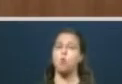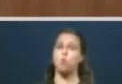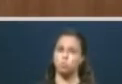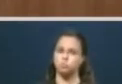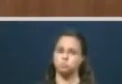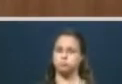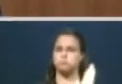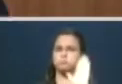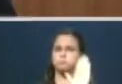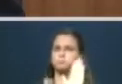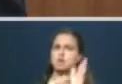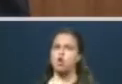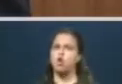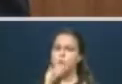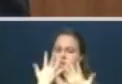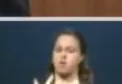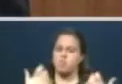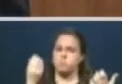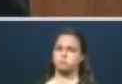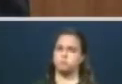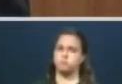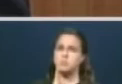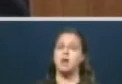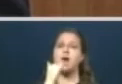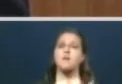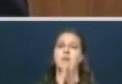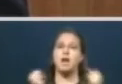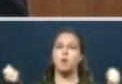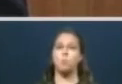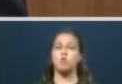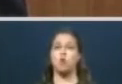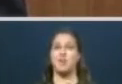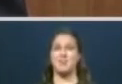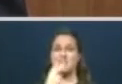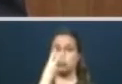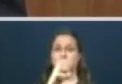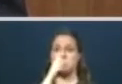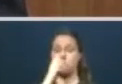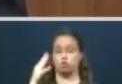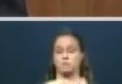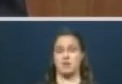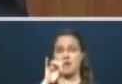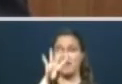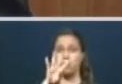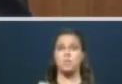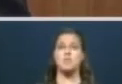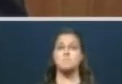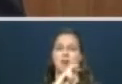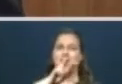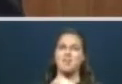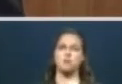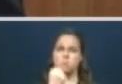una comunicación a esta cámara que dio lugar al acuerdo de 30 de enero de 2014 de medidas para la reforma de la administración de la